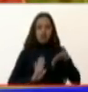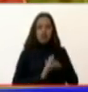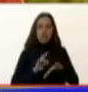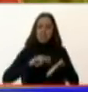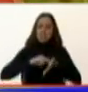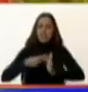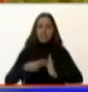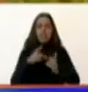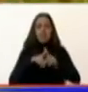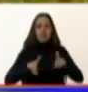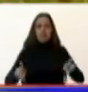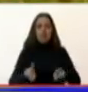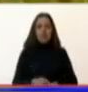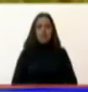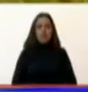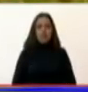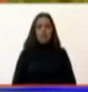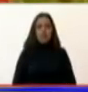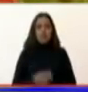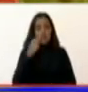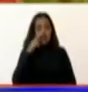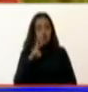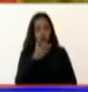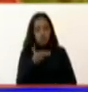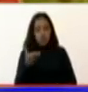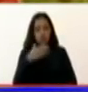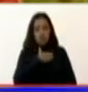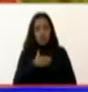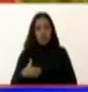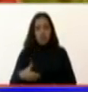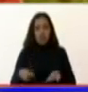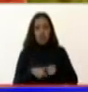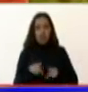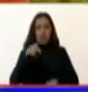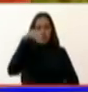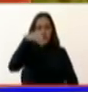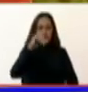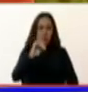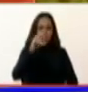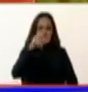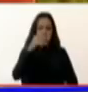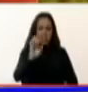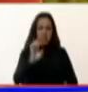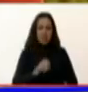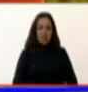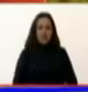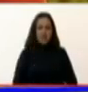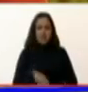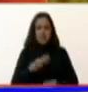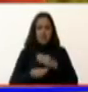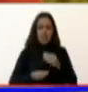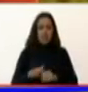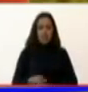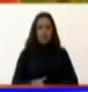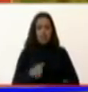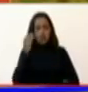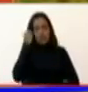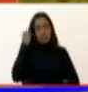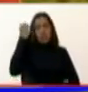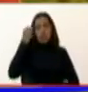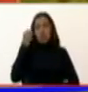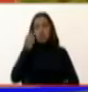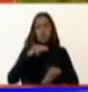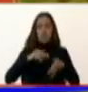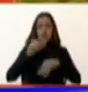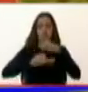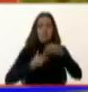democracia. Ya ha visto usted, presidente, cómo Mike Pompeo está ahora erigiéndose en filósofo, que dice qué es lo que es democracia y qué es